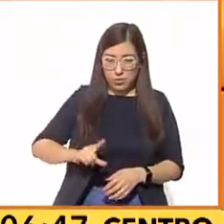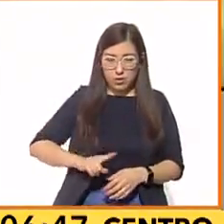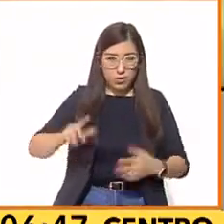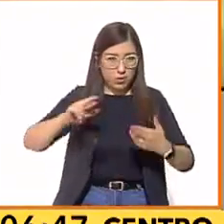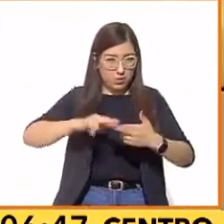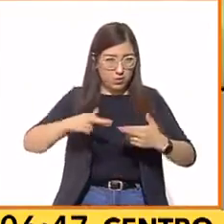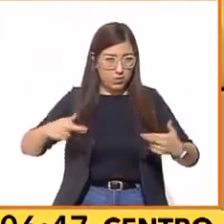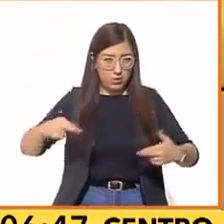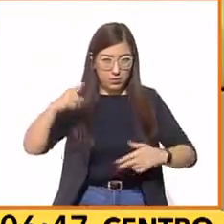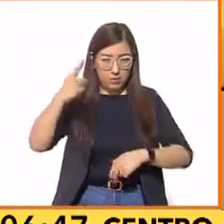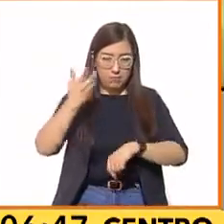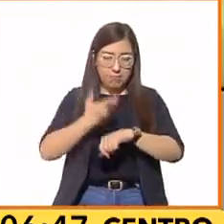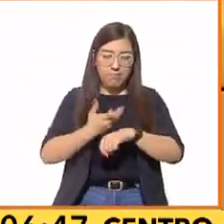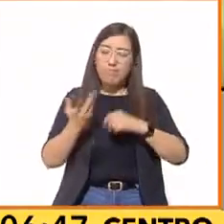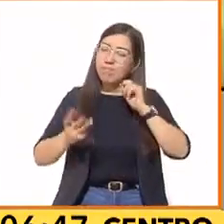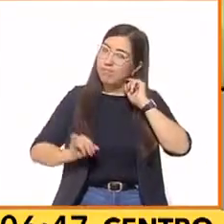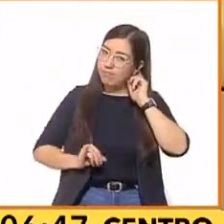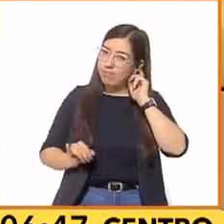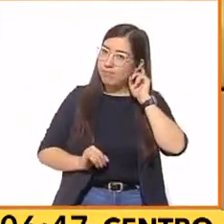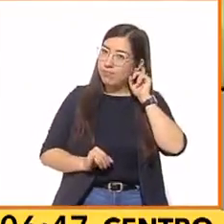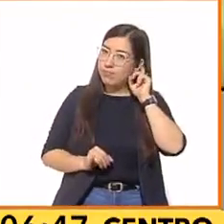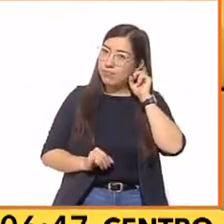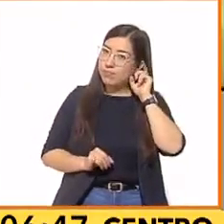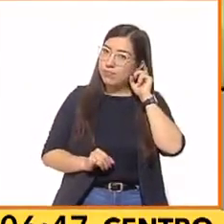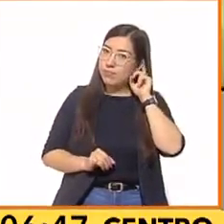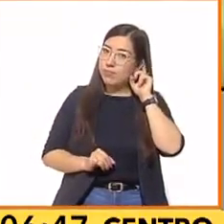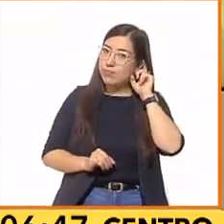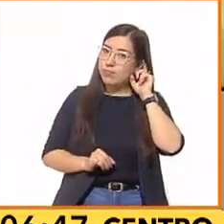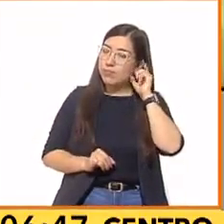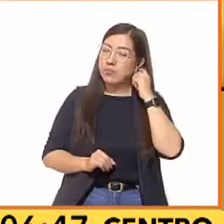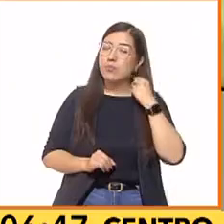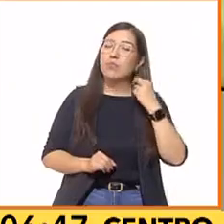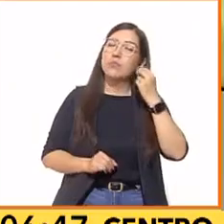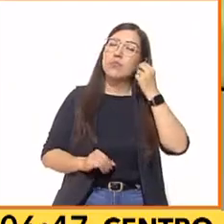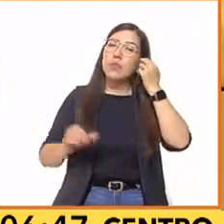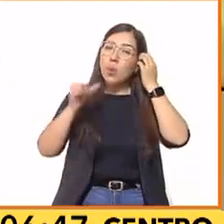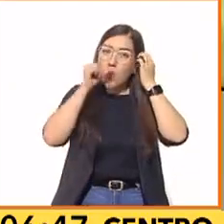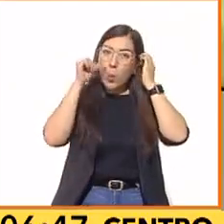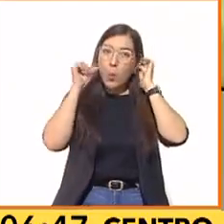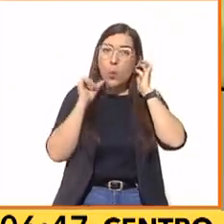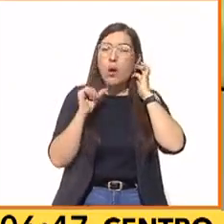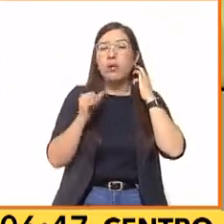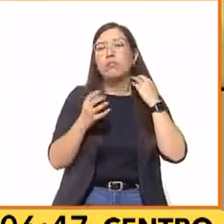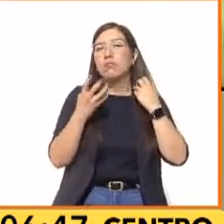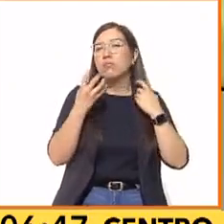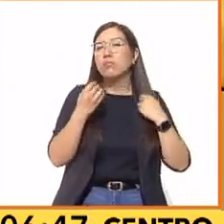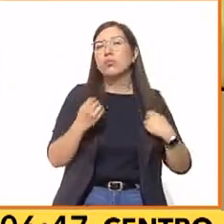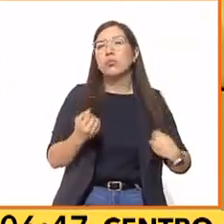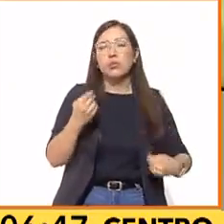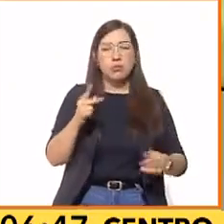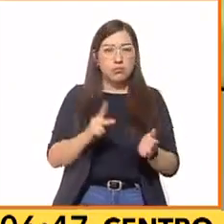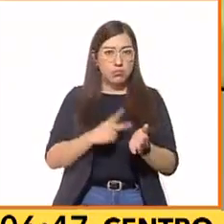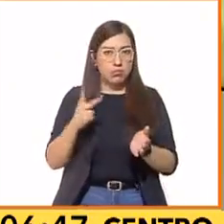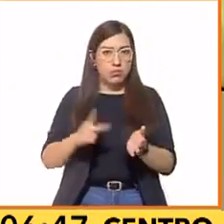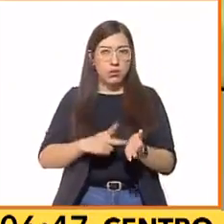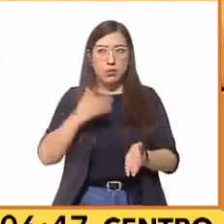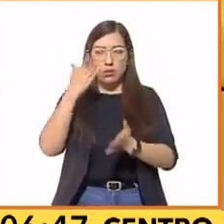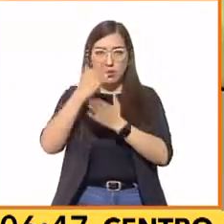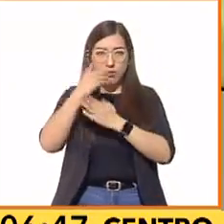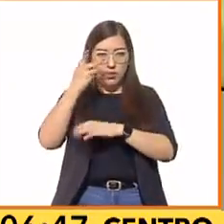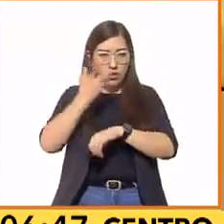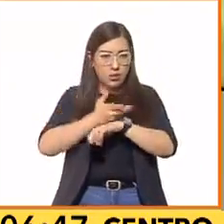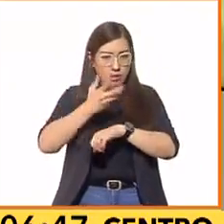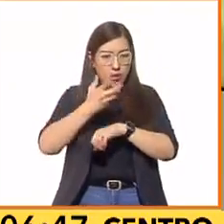porque Juárez tuvo que refugiarse varias veces o tuvo que exiliarse en Estados Unidos y trabajar en trabajos